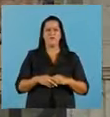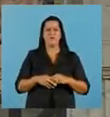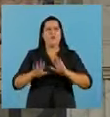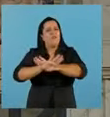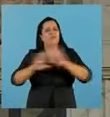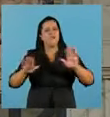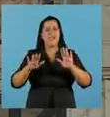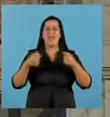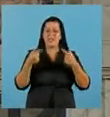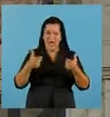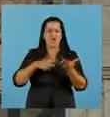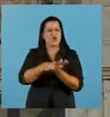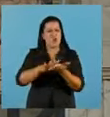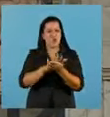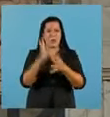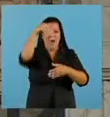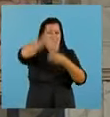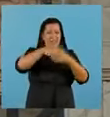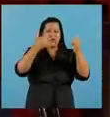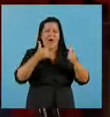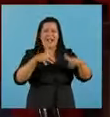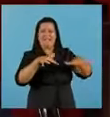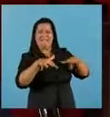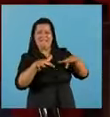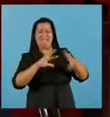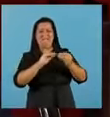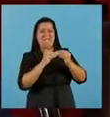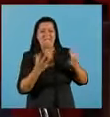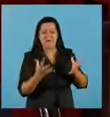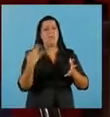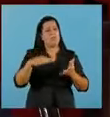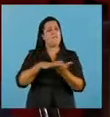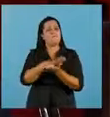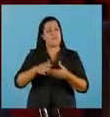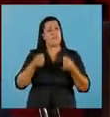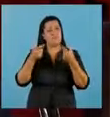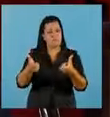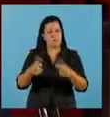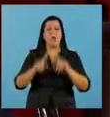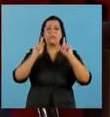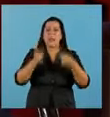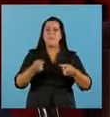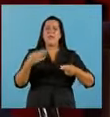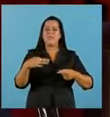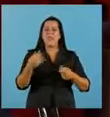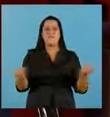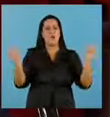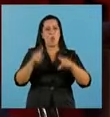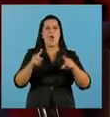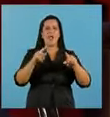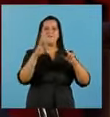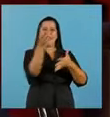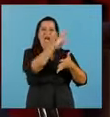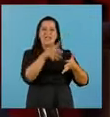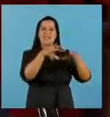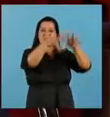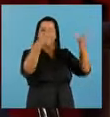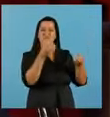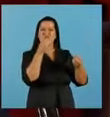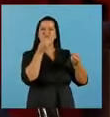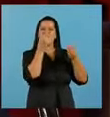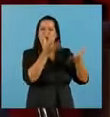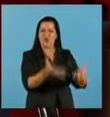desequilibrios internos del sistema, a fortalecer su solvencia y su credibilidad social e institucional. La